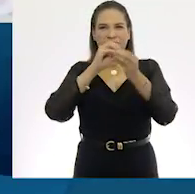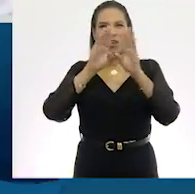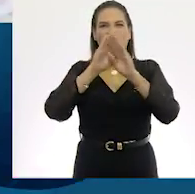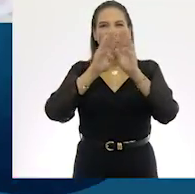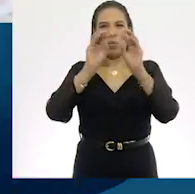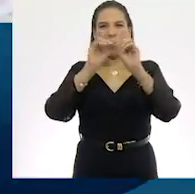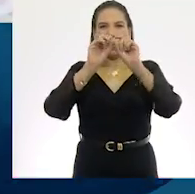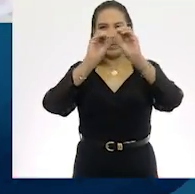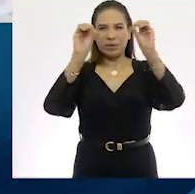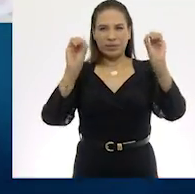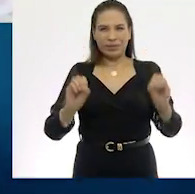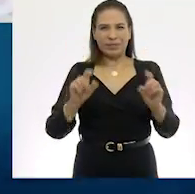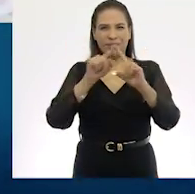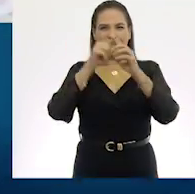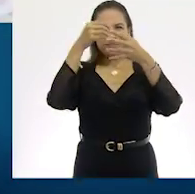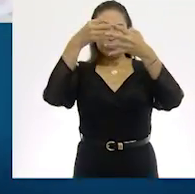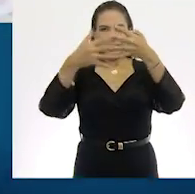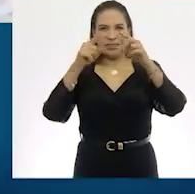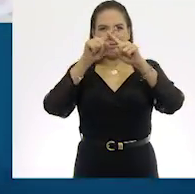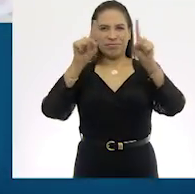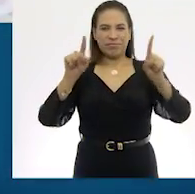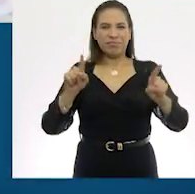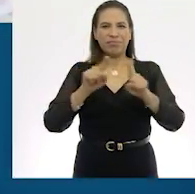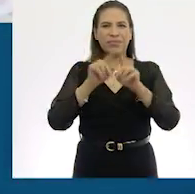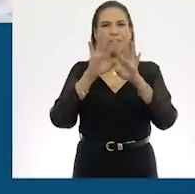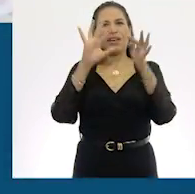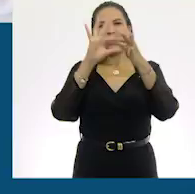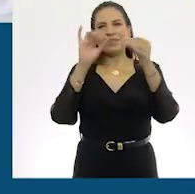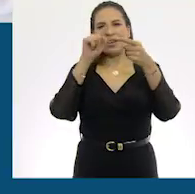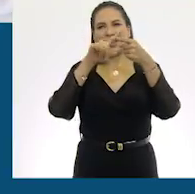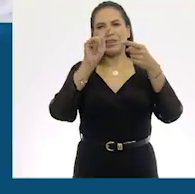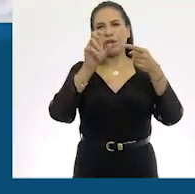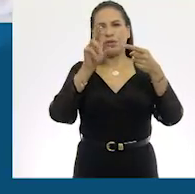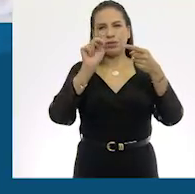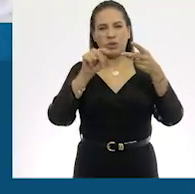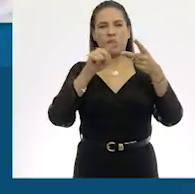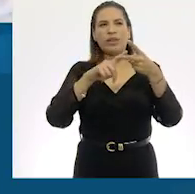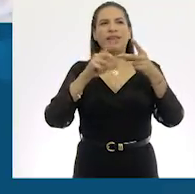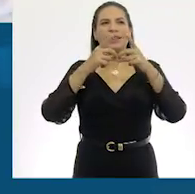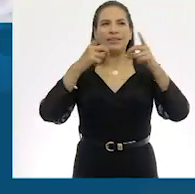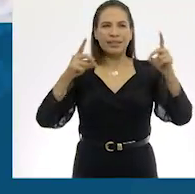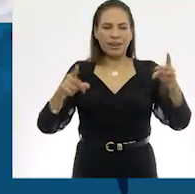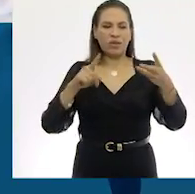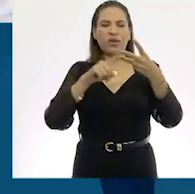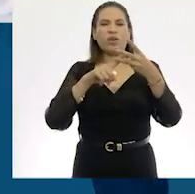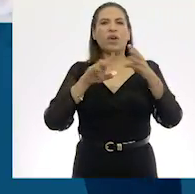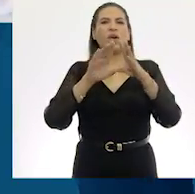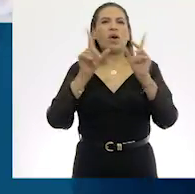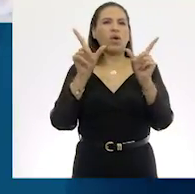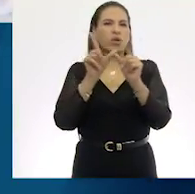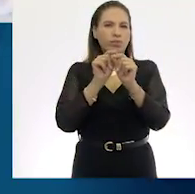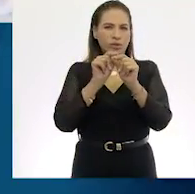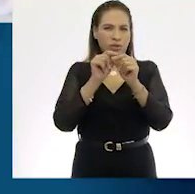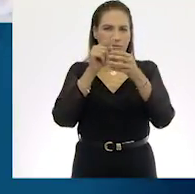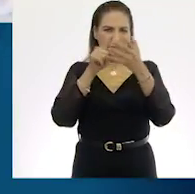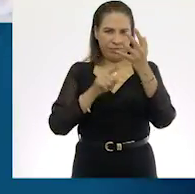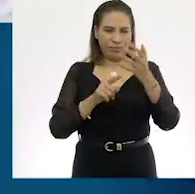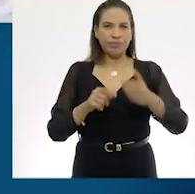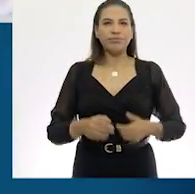esquema. Lo habitual es hacer una introducción o presentación, desarrollo y una conclusión del